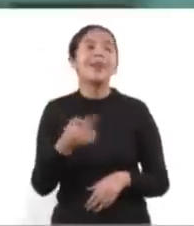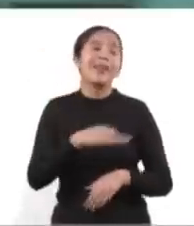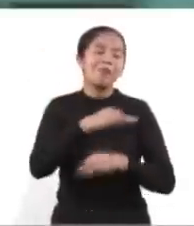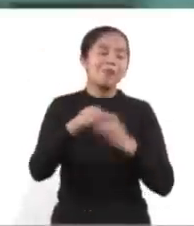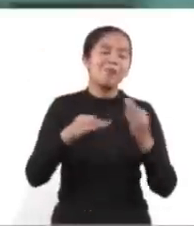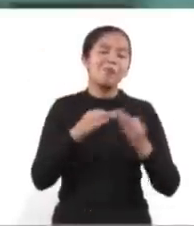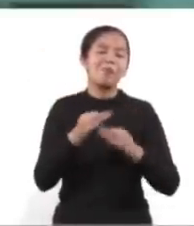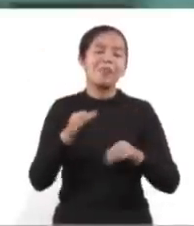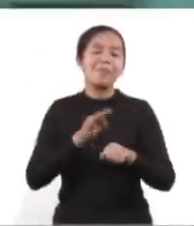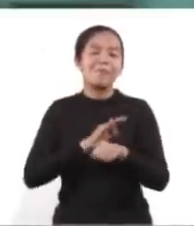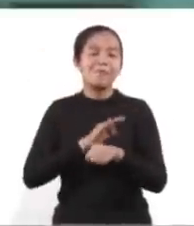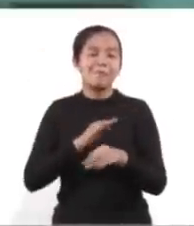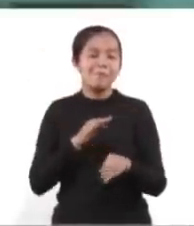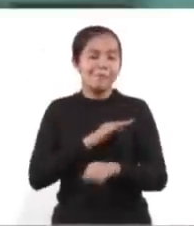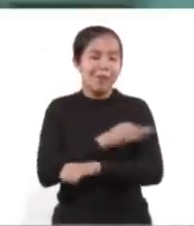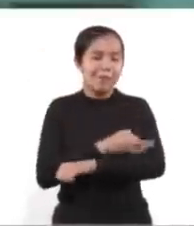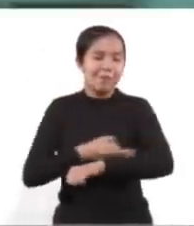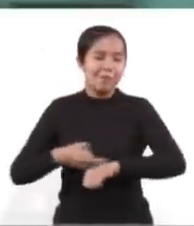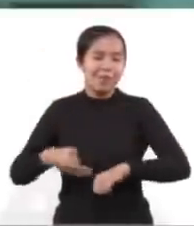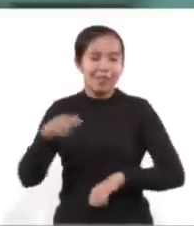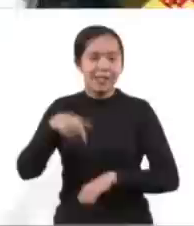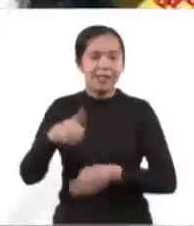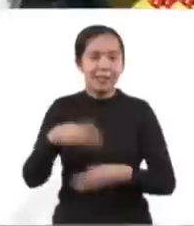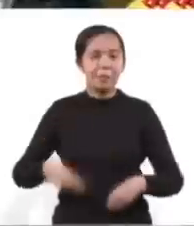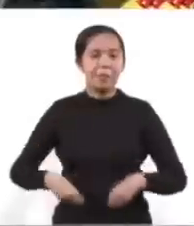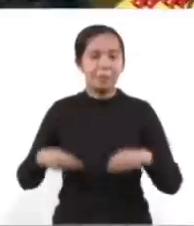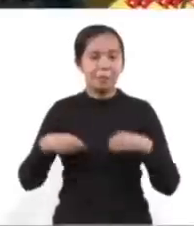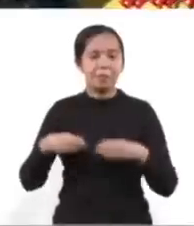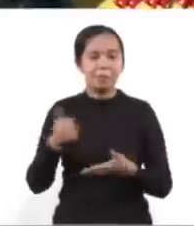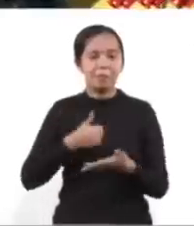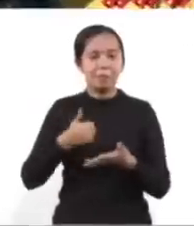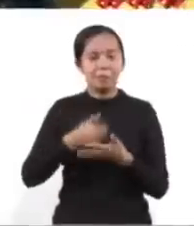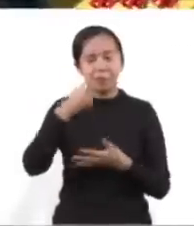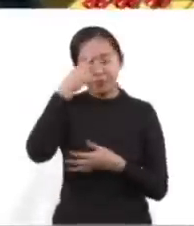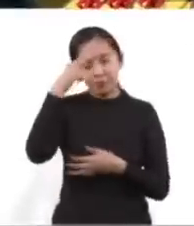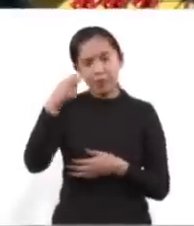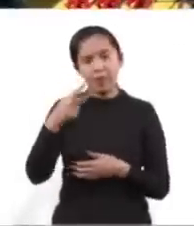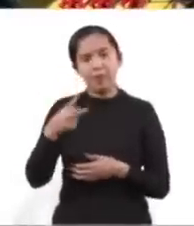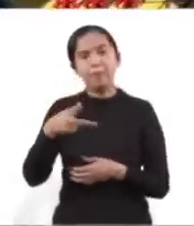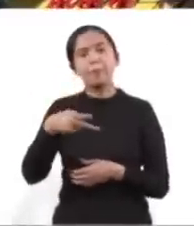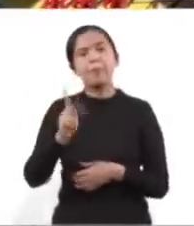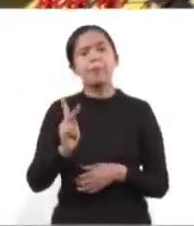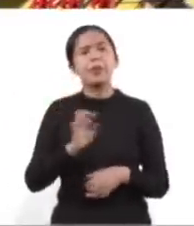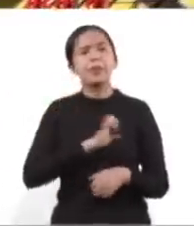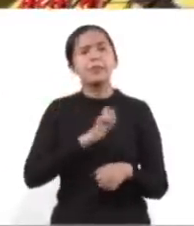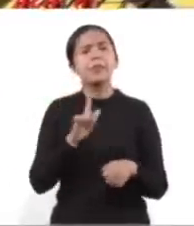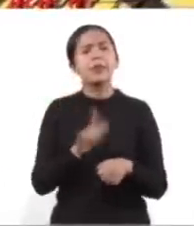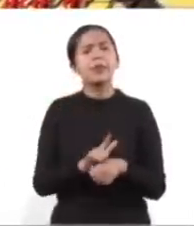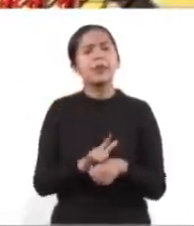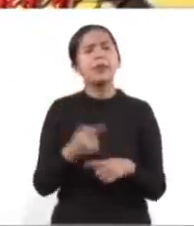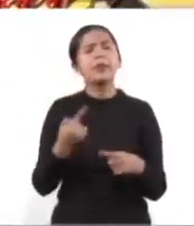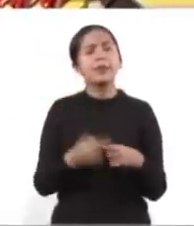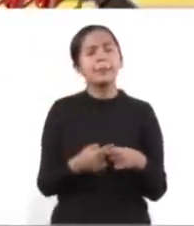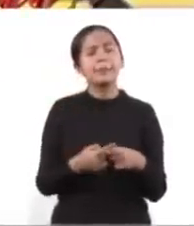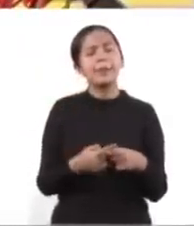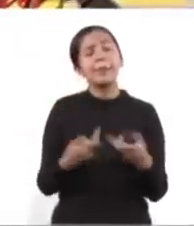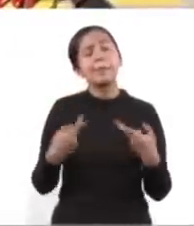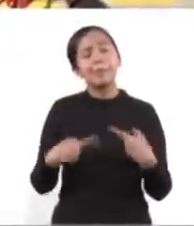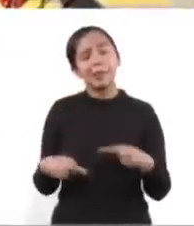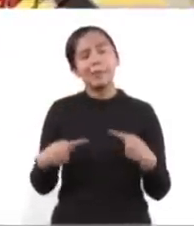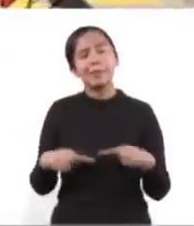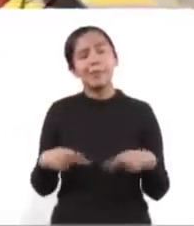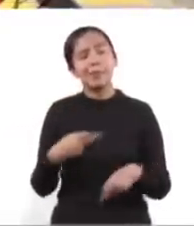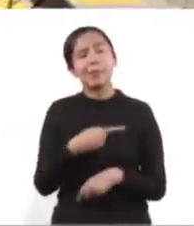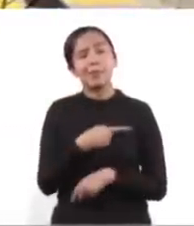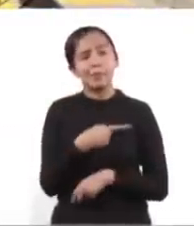familias de los mexicanos y mexicanas, particularmente para los que menos tienen, que son la mayoría de ellos los que usan